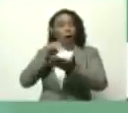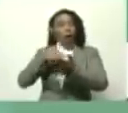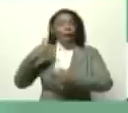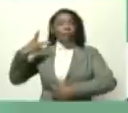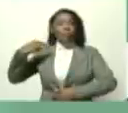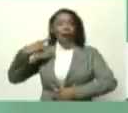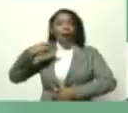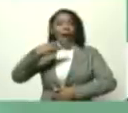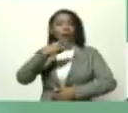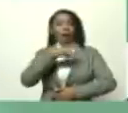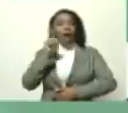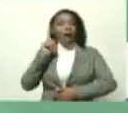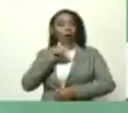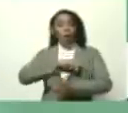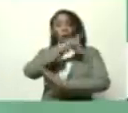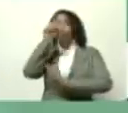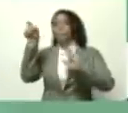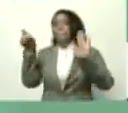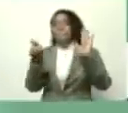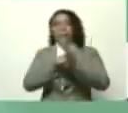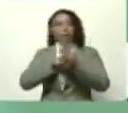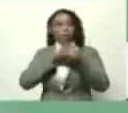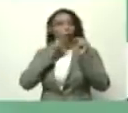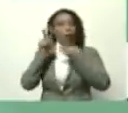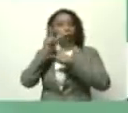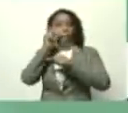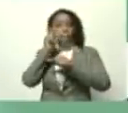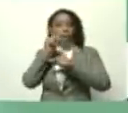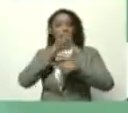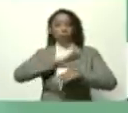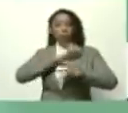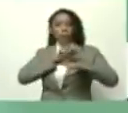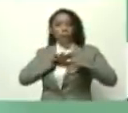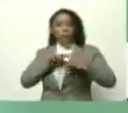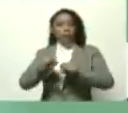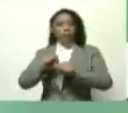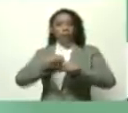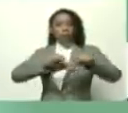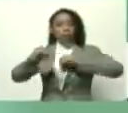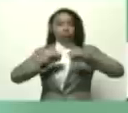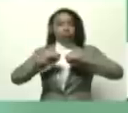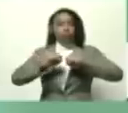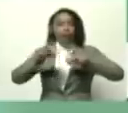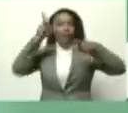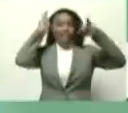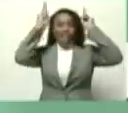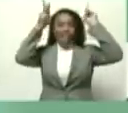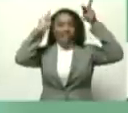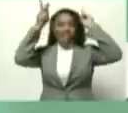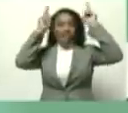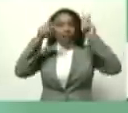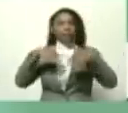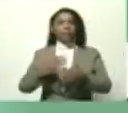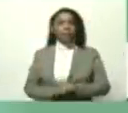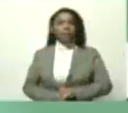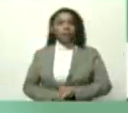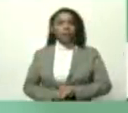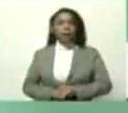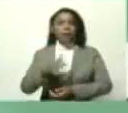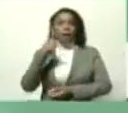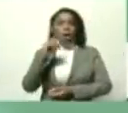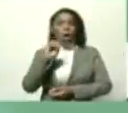Tejería, que estaba completamente tomada por la acción delictual del Conejo y del